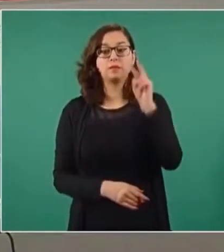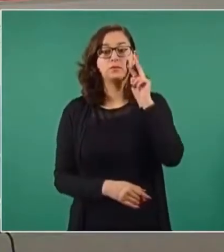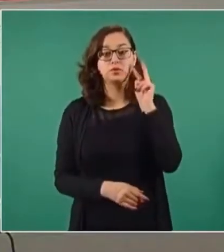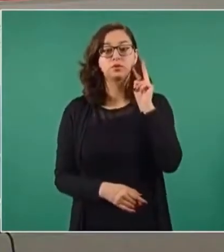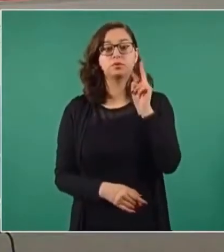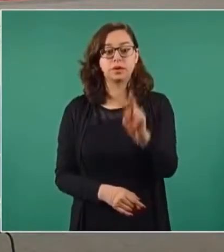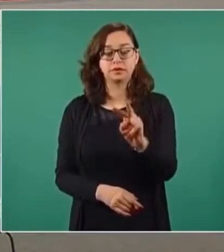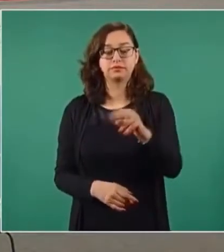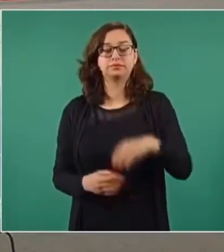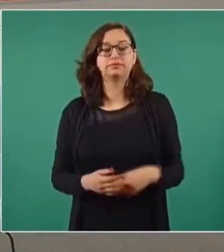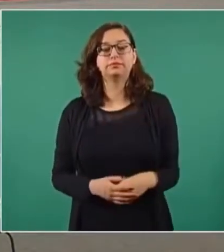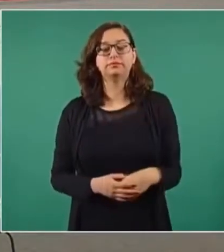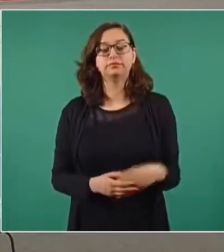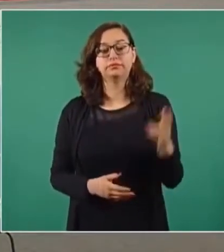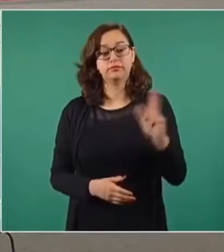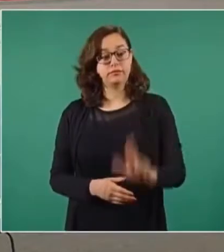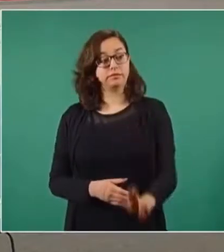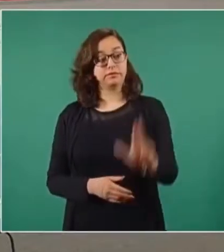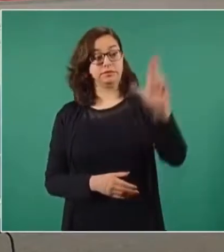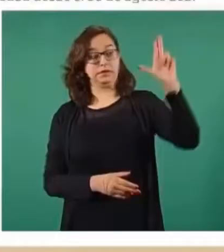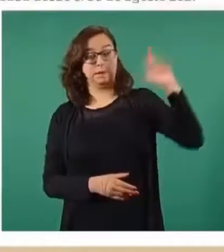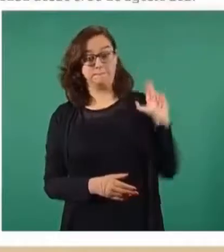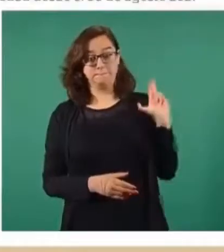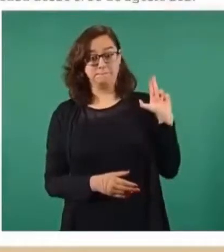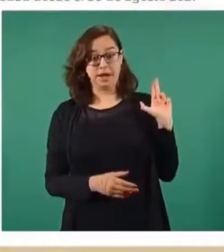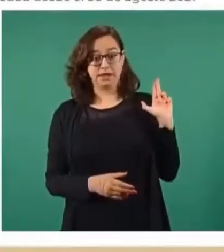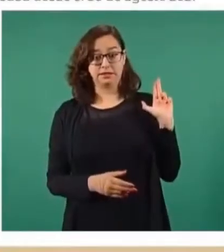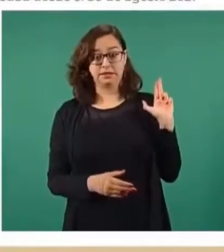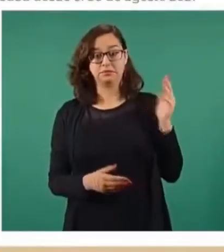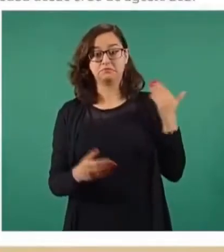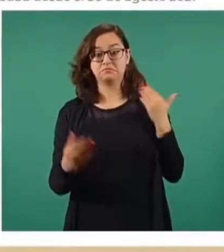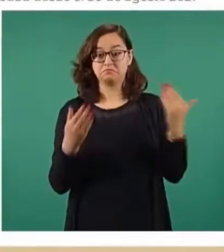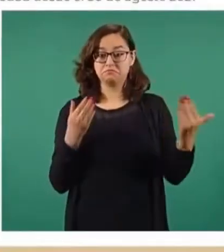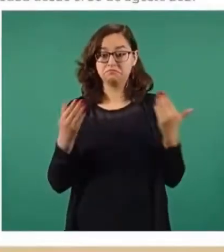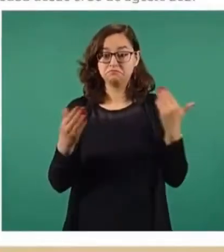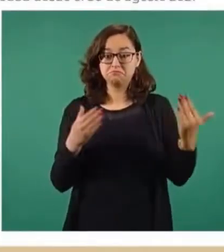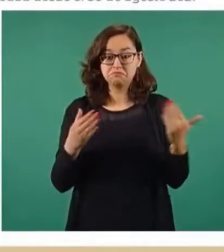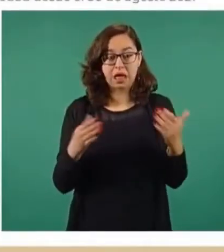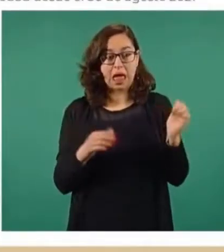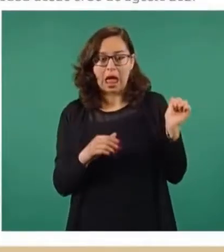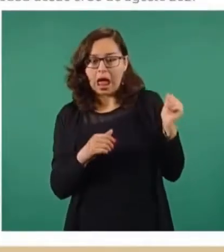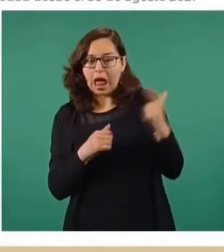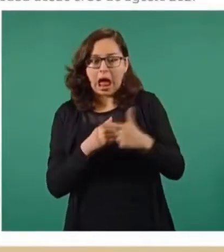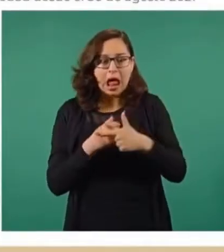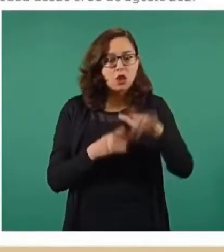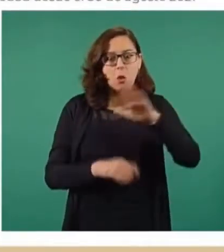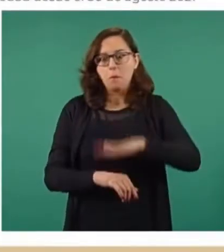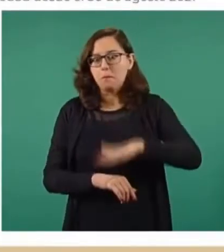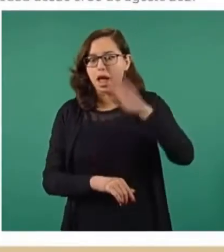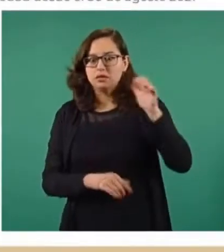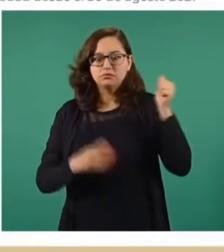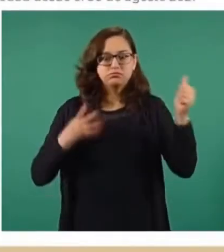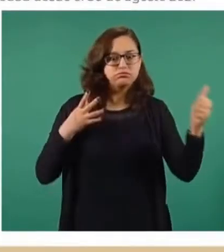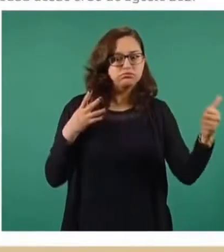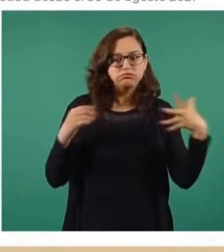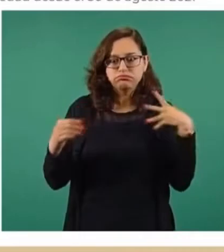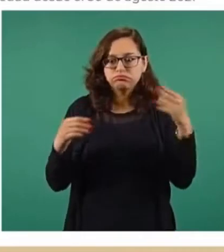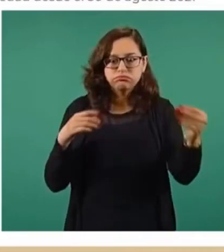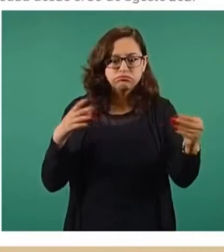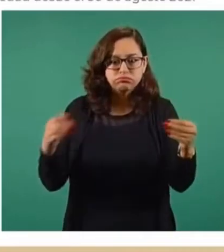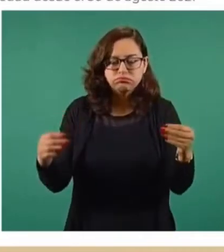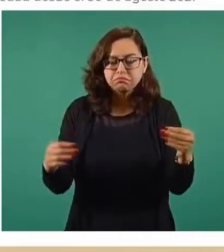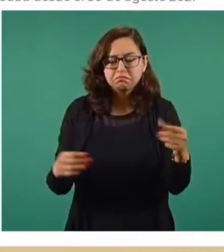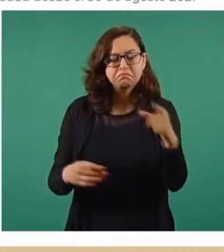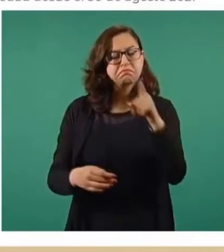que presentamos el martes reciente, el martes pasado. No se muestra que haya incremento de los casos